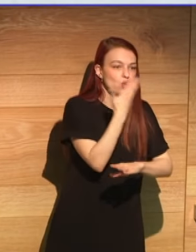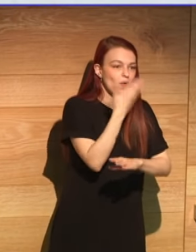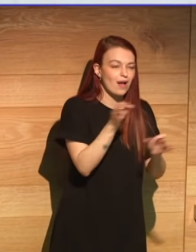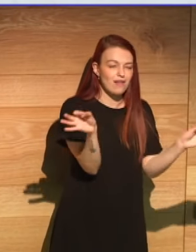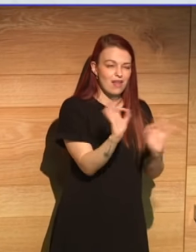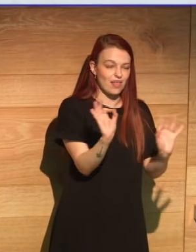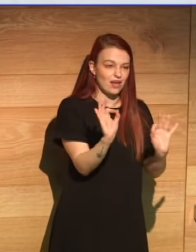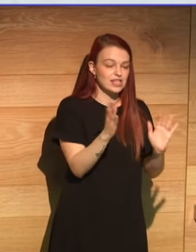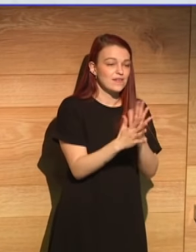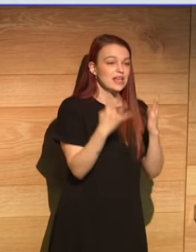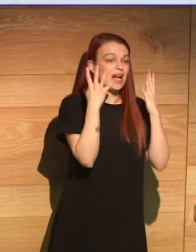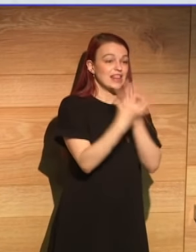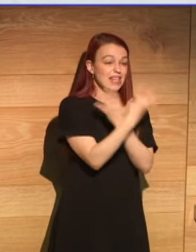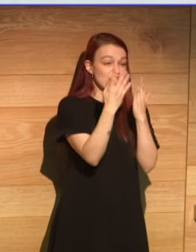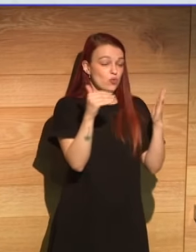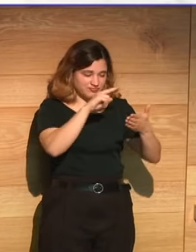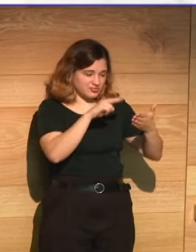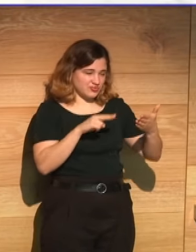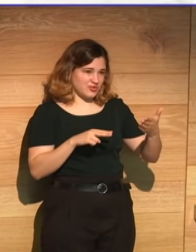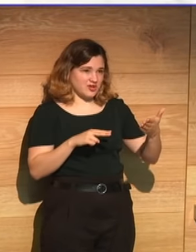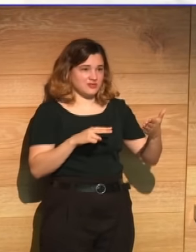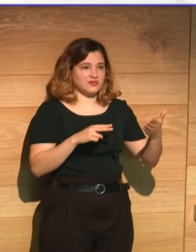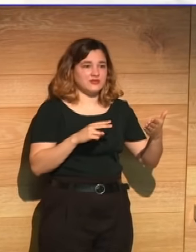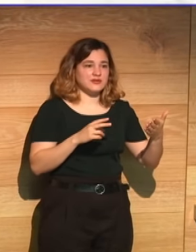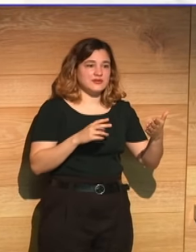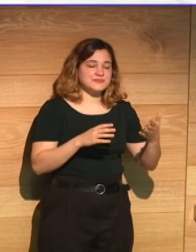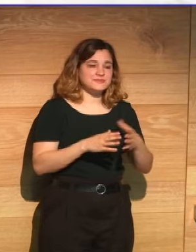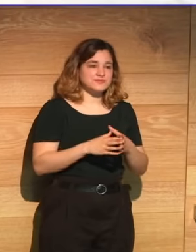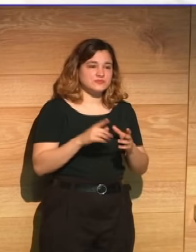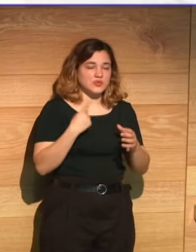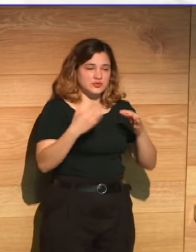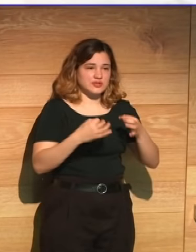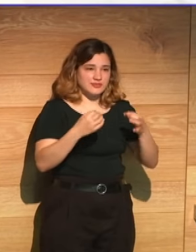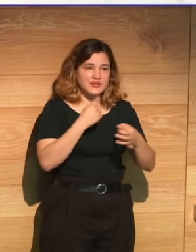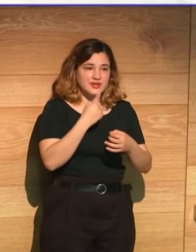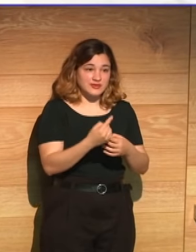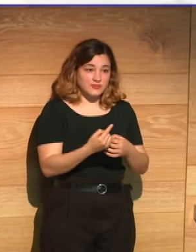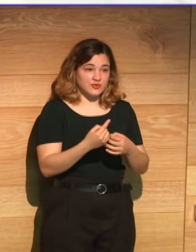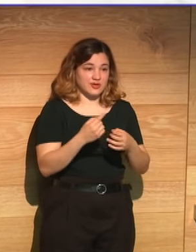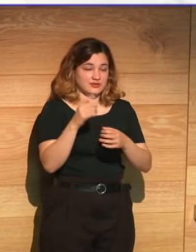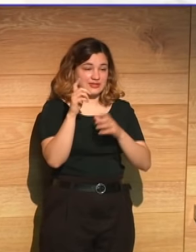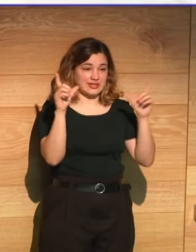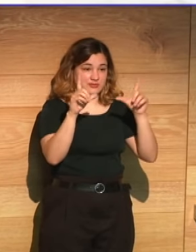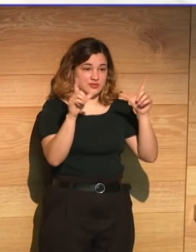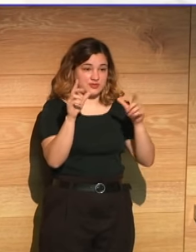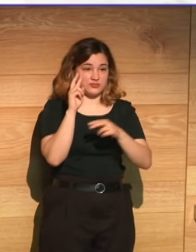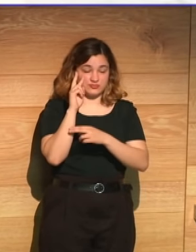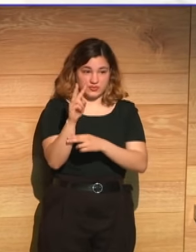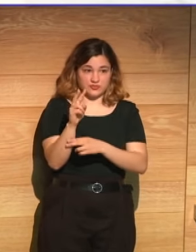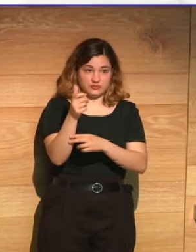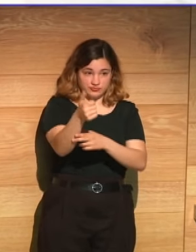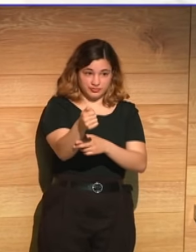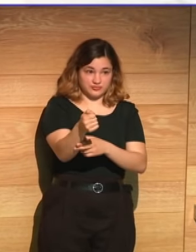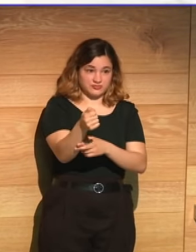primaria están excluidos de la educación. Siempre decimos que cuando ponemos la tele para ver las noticias